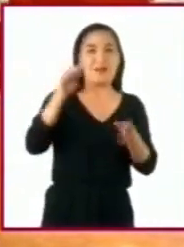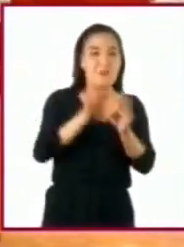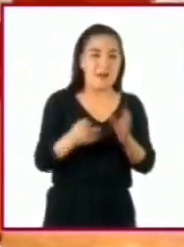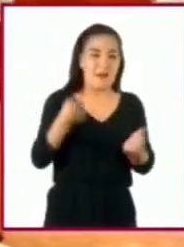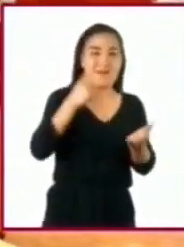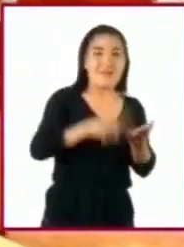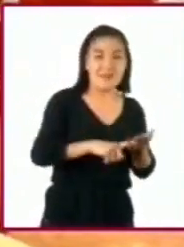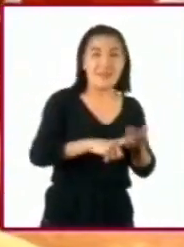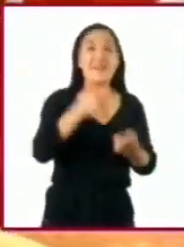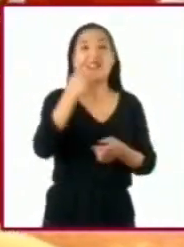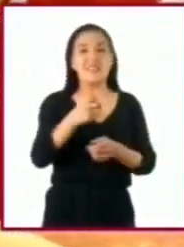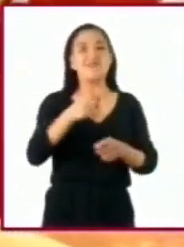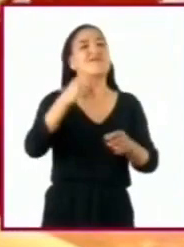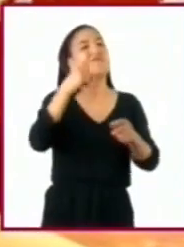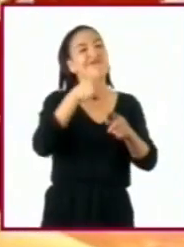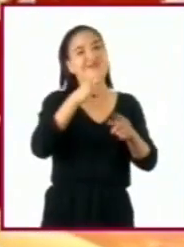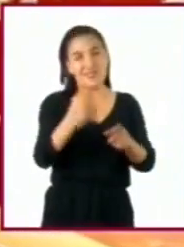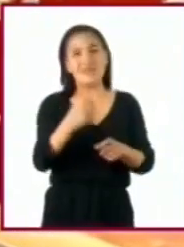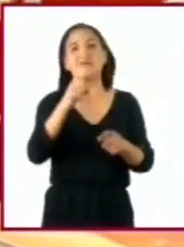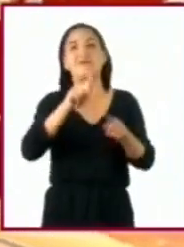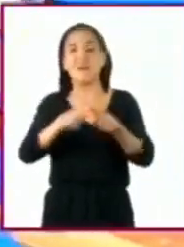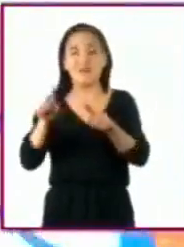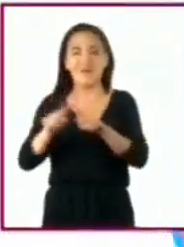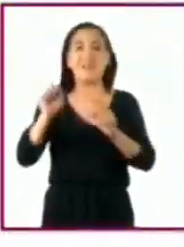en todos los tipos de cáncer.